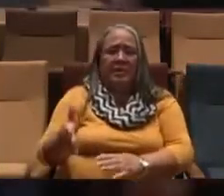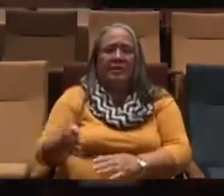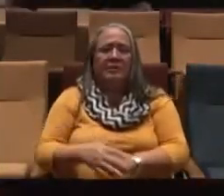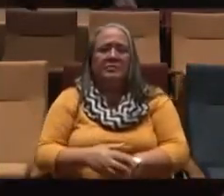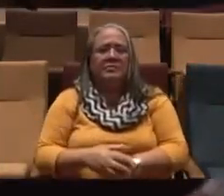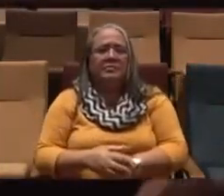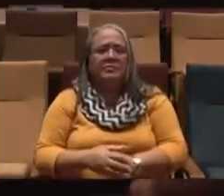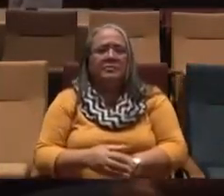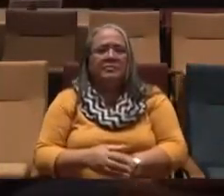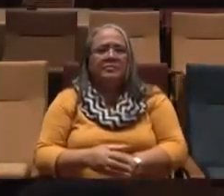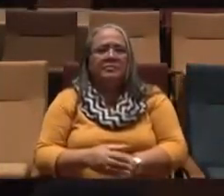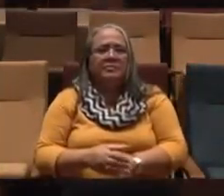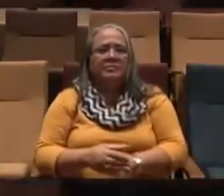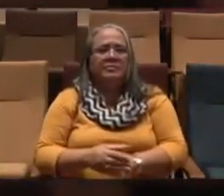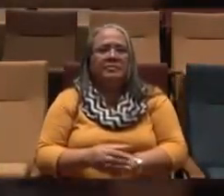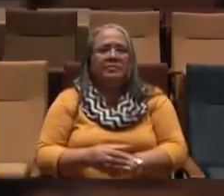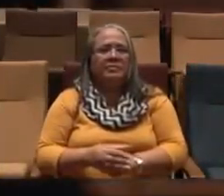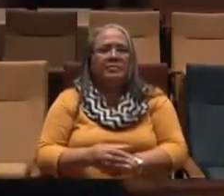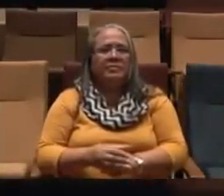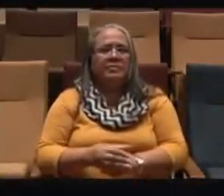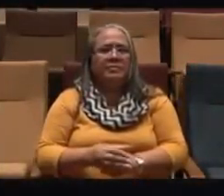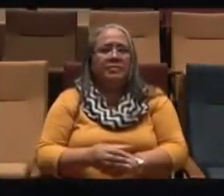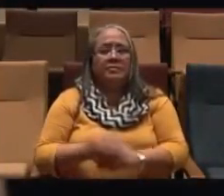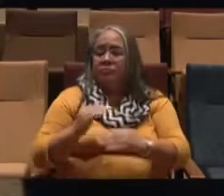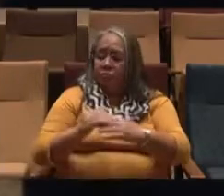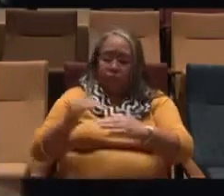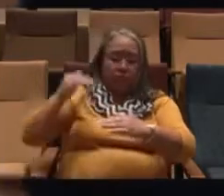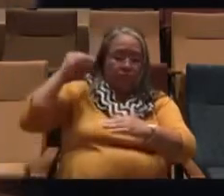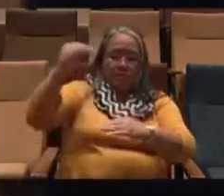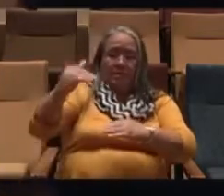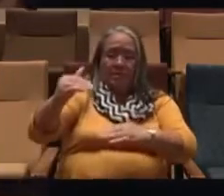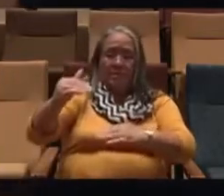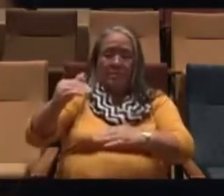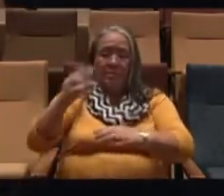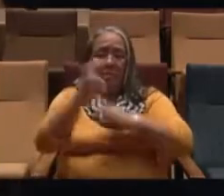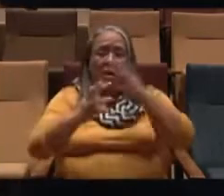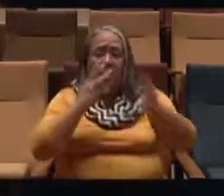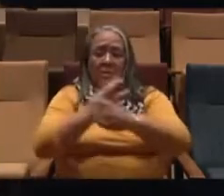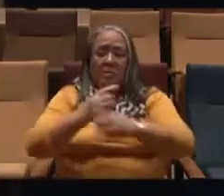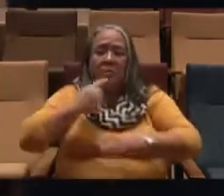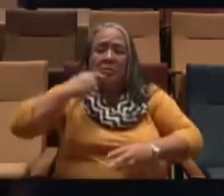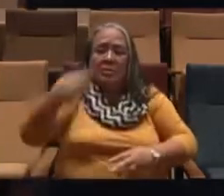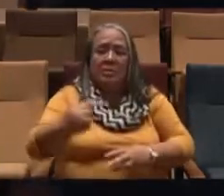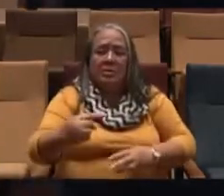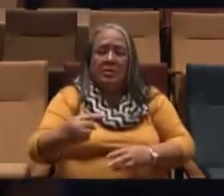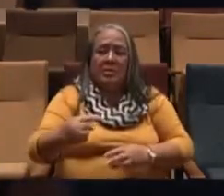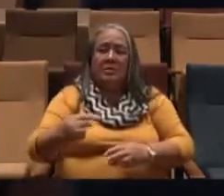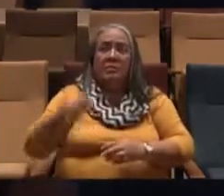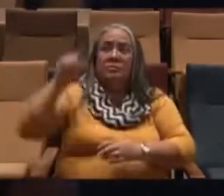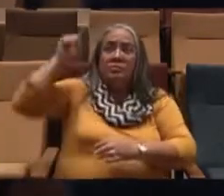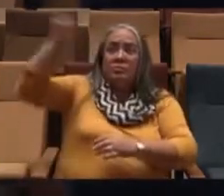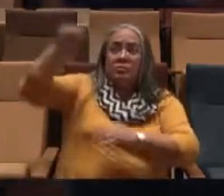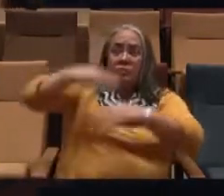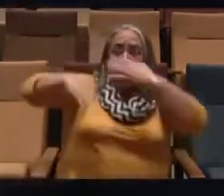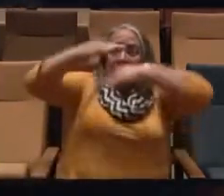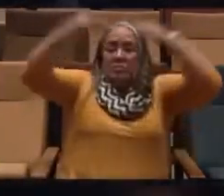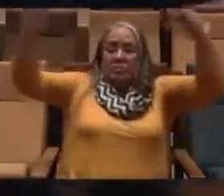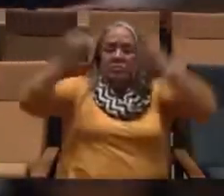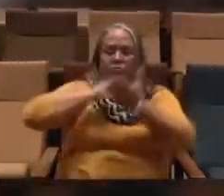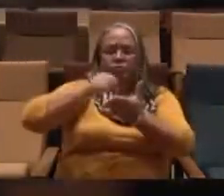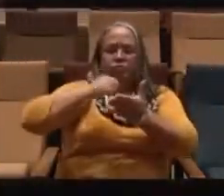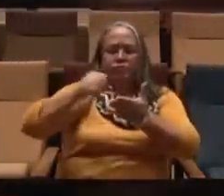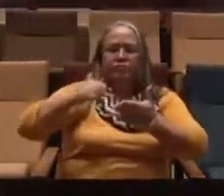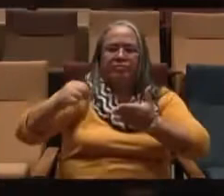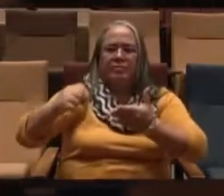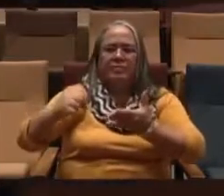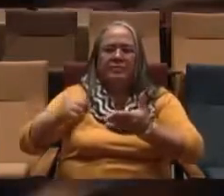Aleluya. Por encima de lo que la tierra grita, está lo que el cielo escribió. We are saying